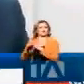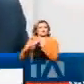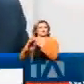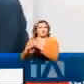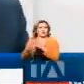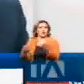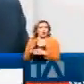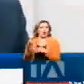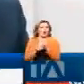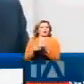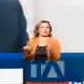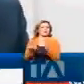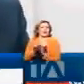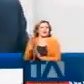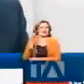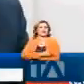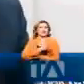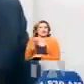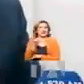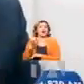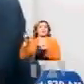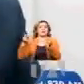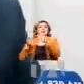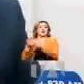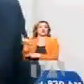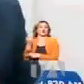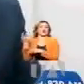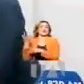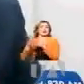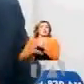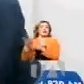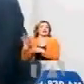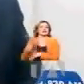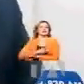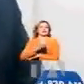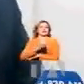epidemiológico o que viola los 15 días de aislamiento que recomienda el Ministerio de Salud.